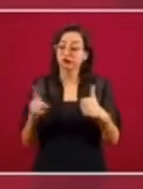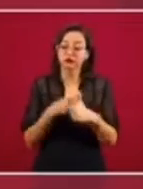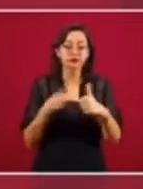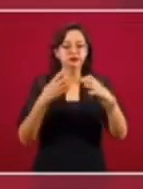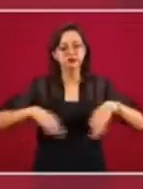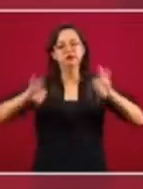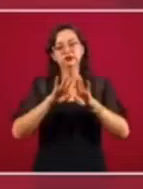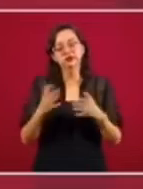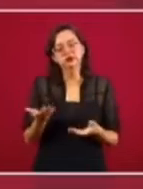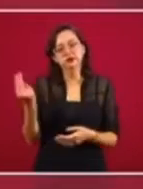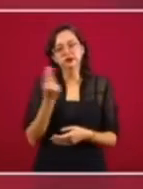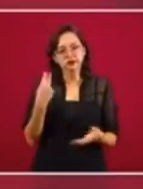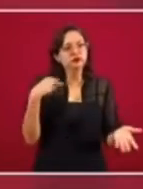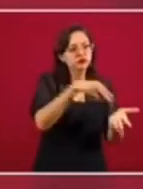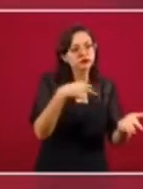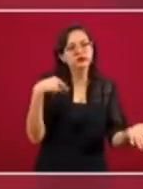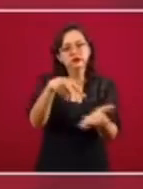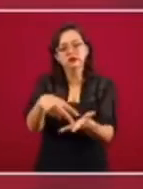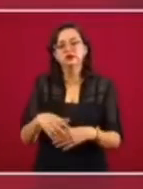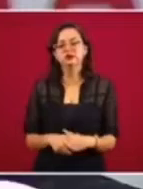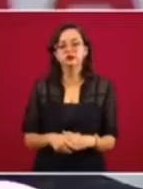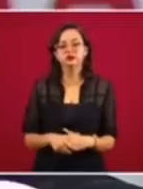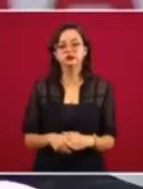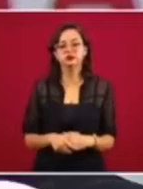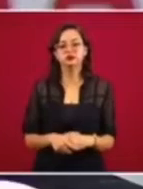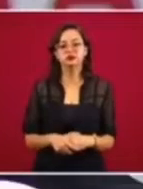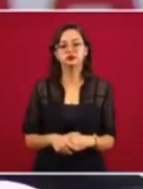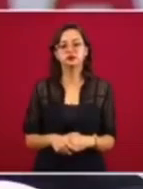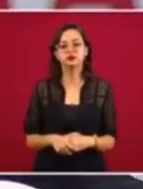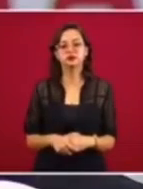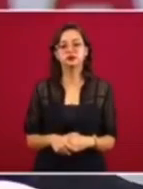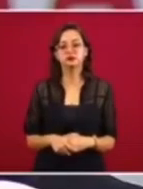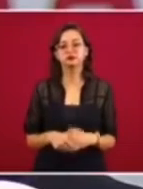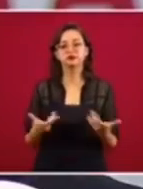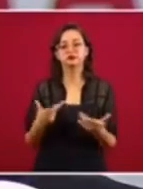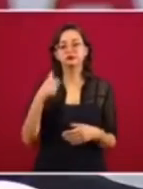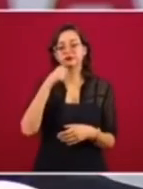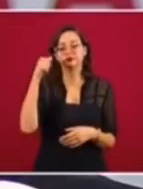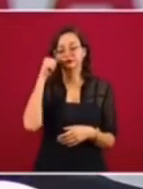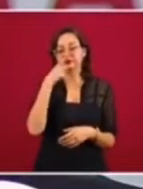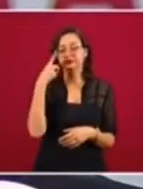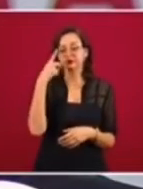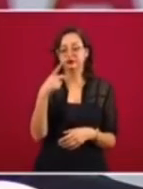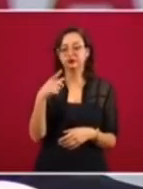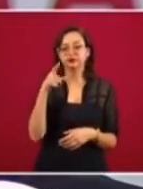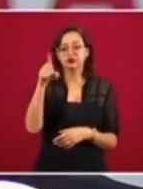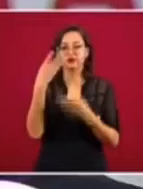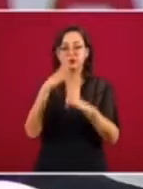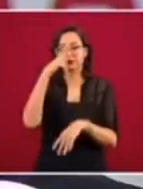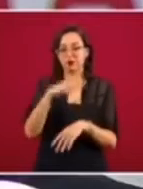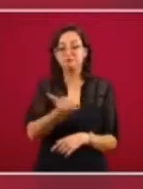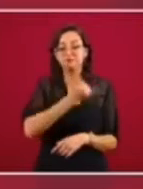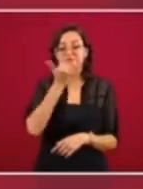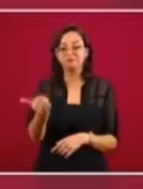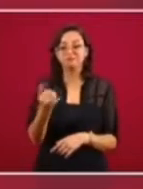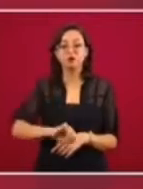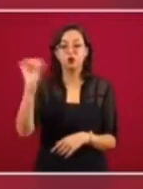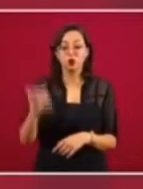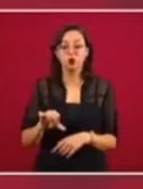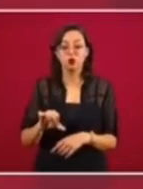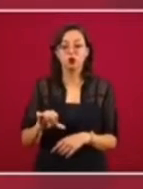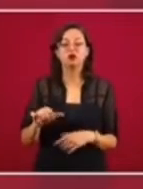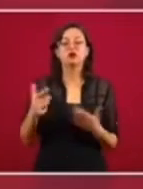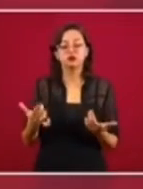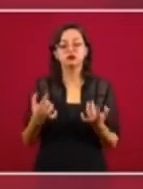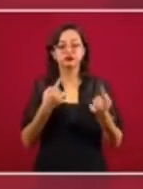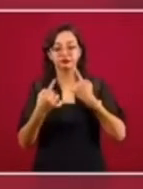prioridades. Yo ayer les comentaba que tenía una reunión con los servidores públicos del Banco de México, pero no es hoy. Hoy,